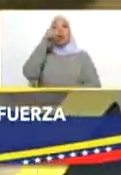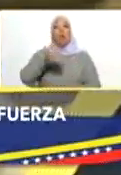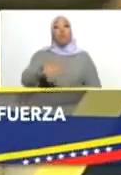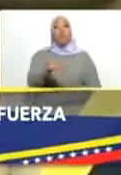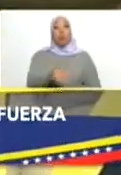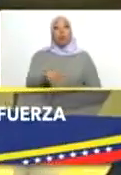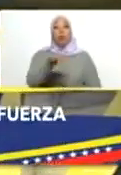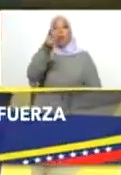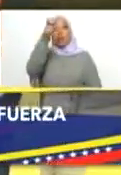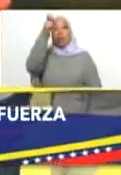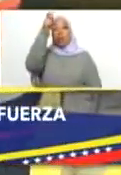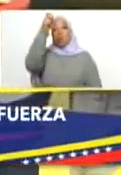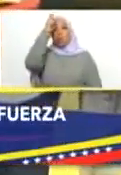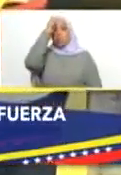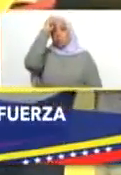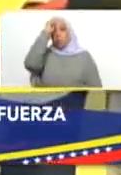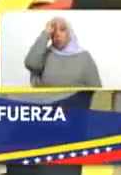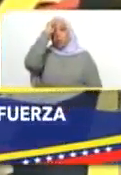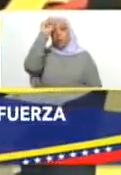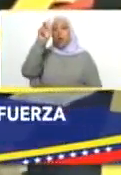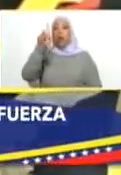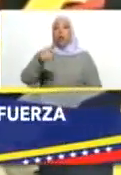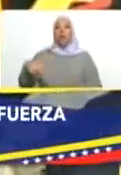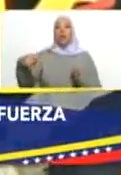de Turquía y de Siria.